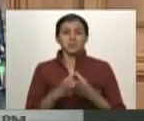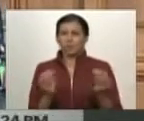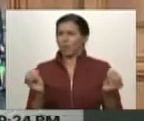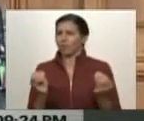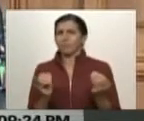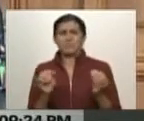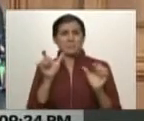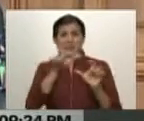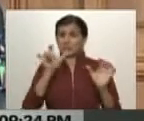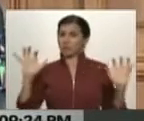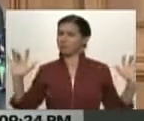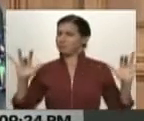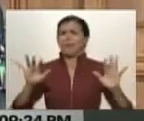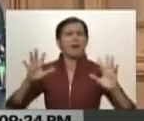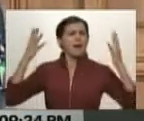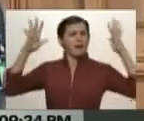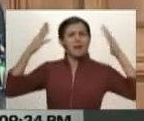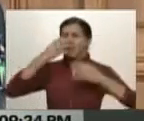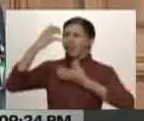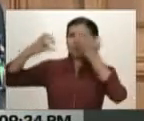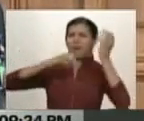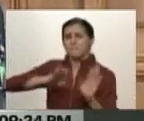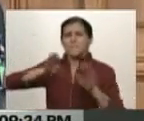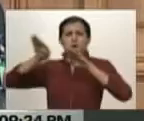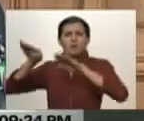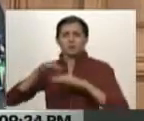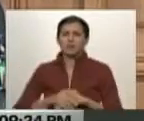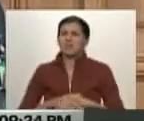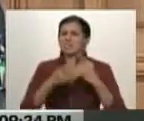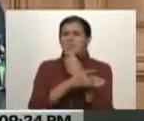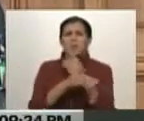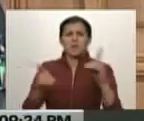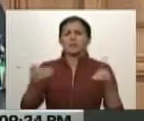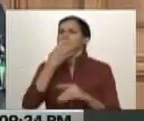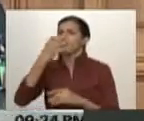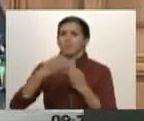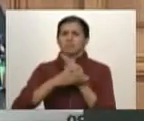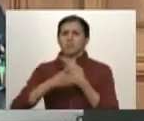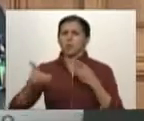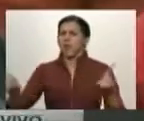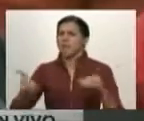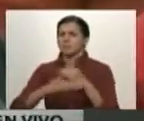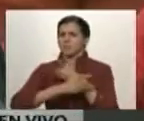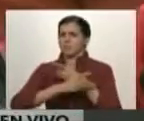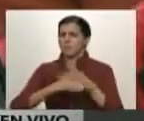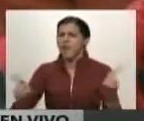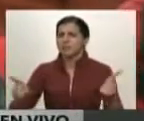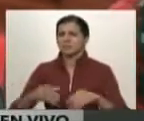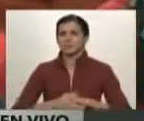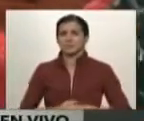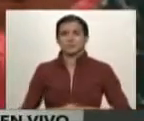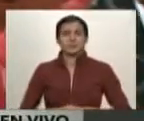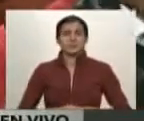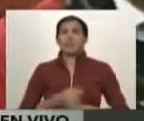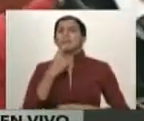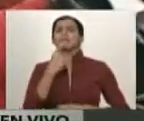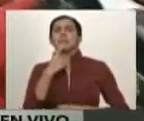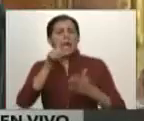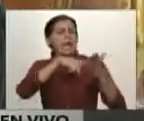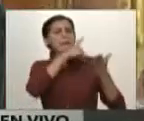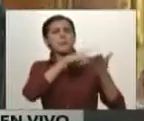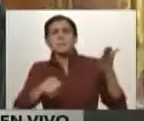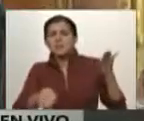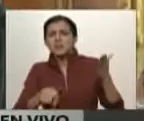dinero aplaudir y te sabes que gritaban de democracia tenemos cada vez que se elimina la